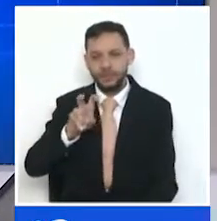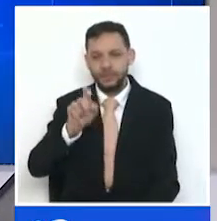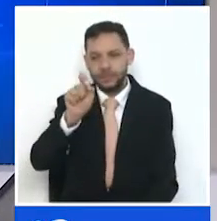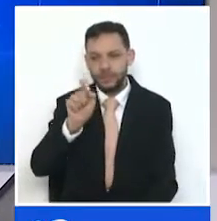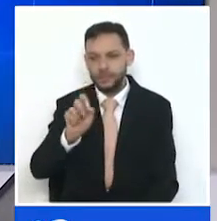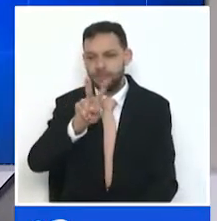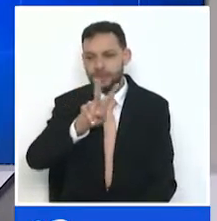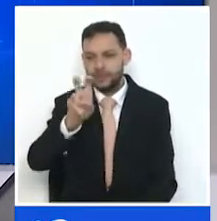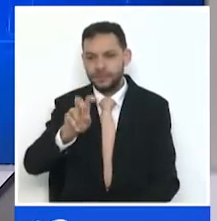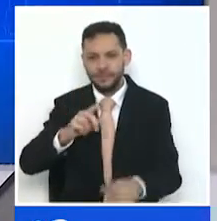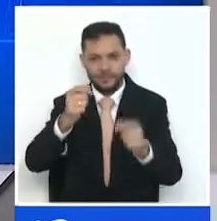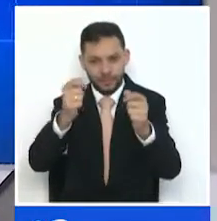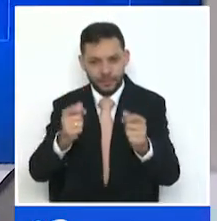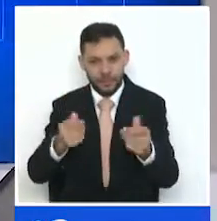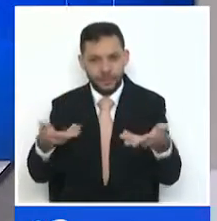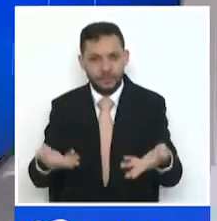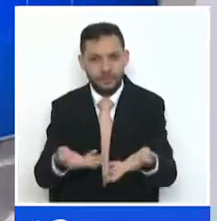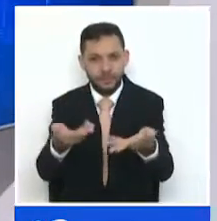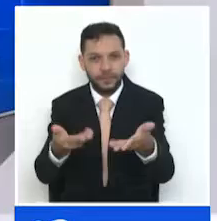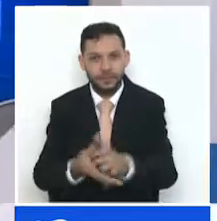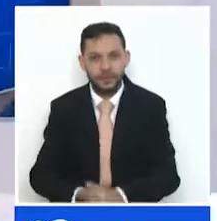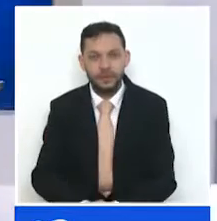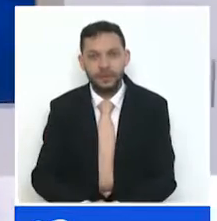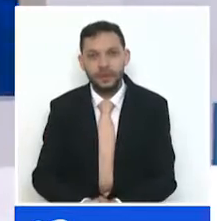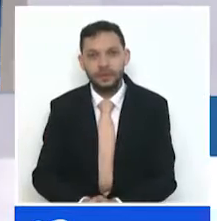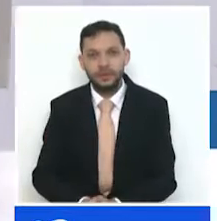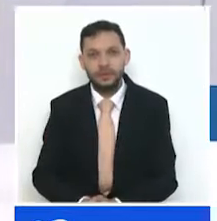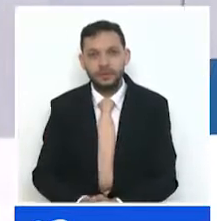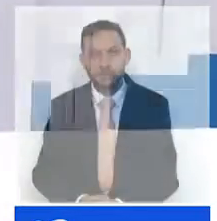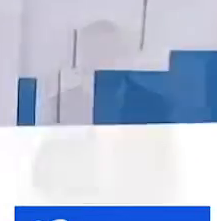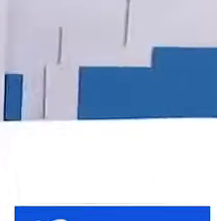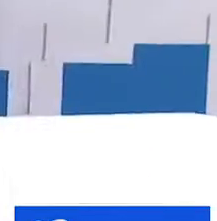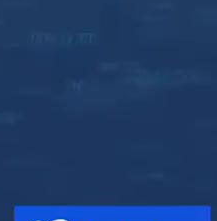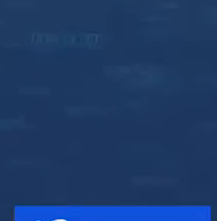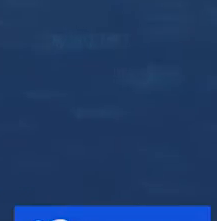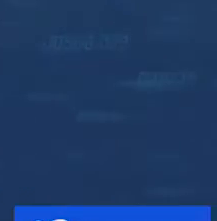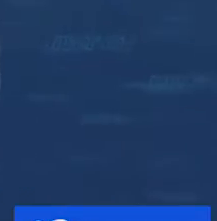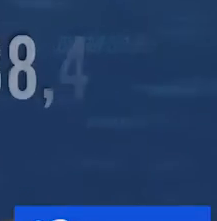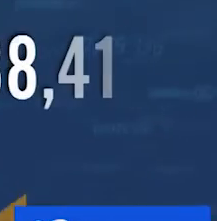presentamos los indicadores económicos en Telecafé Noticias.